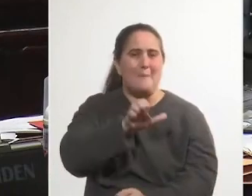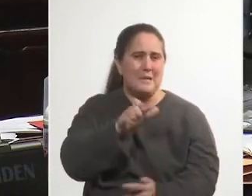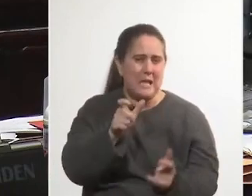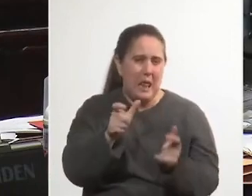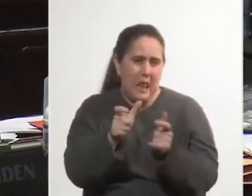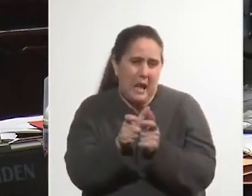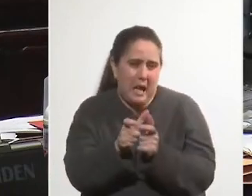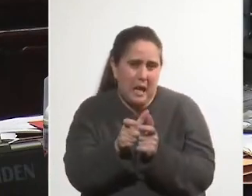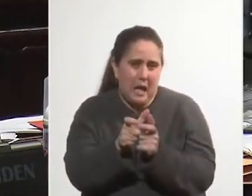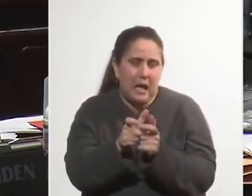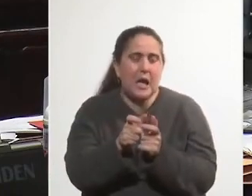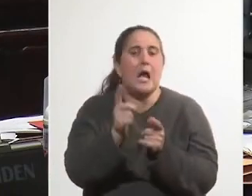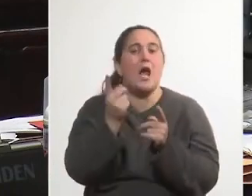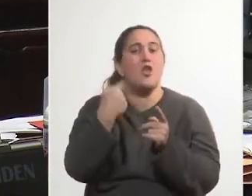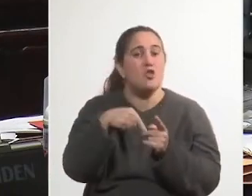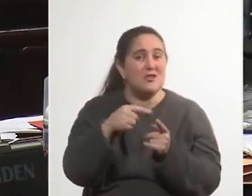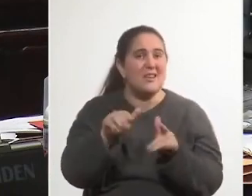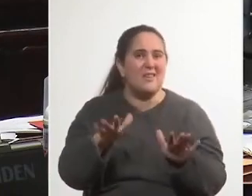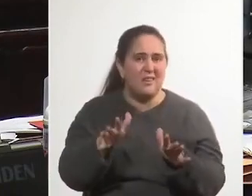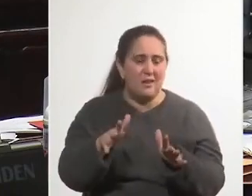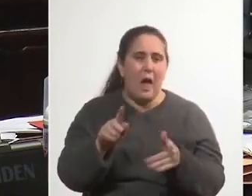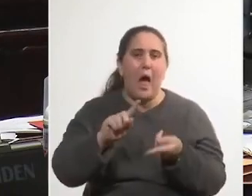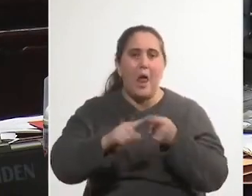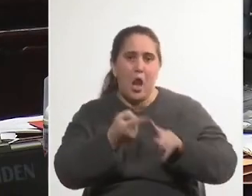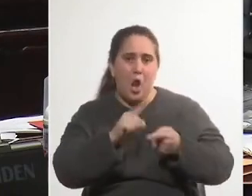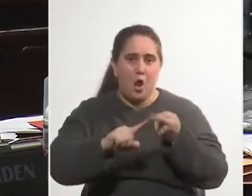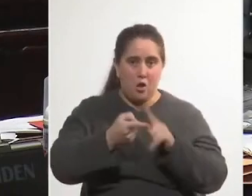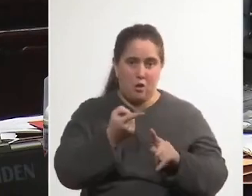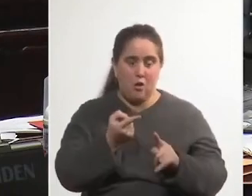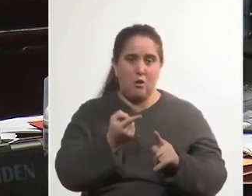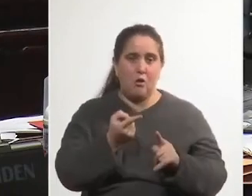empresas, negociándose de manera tal